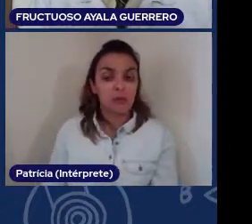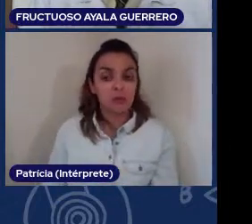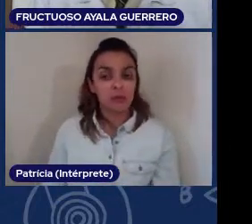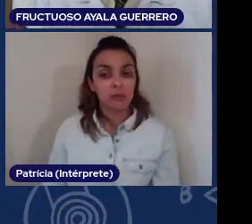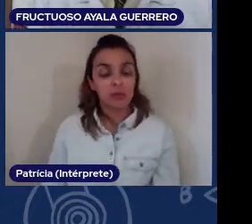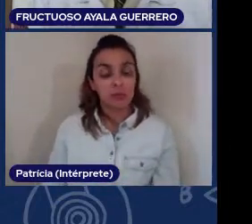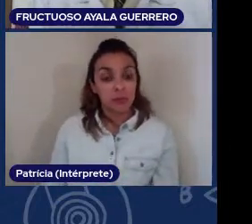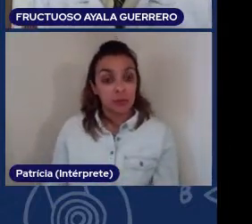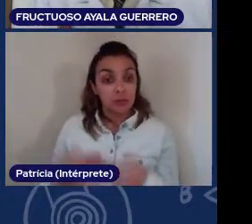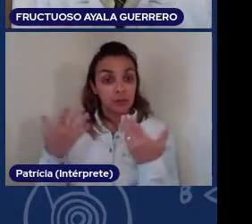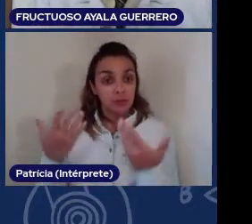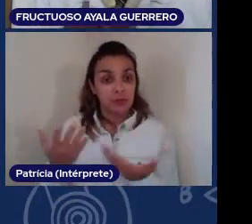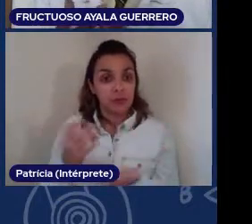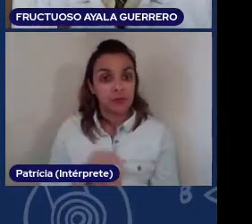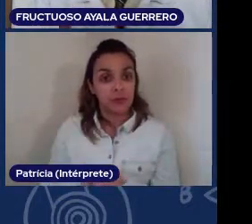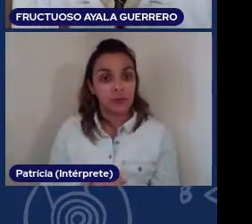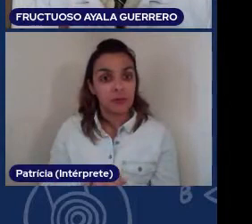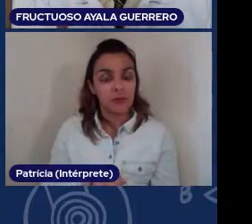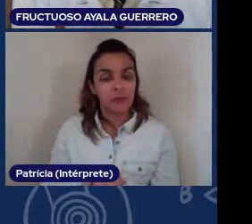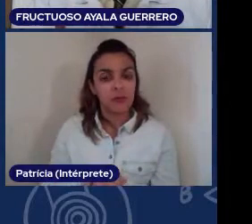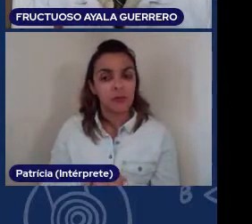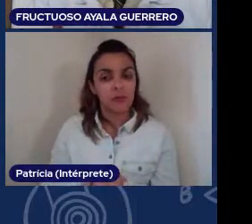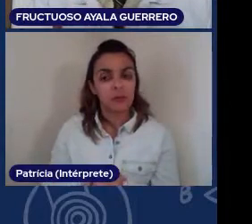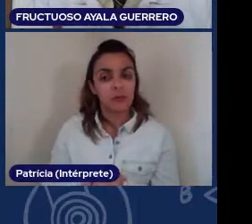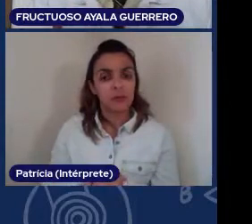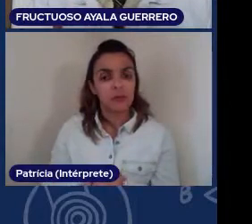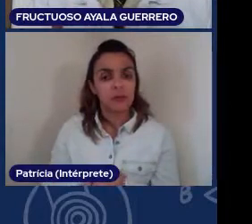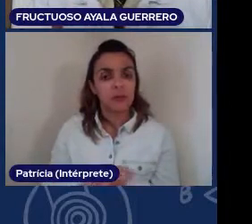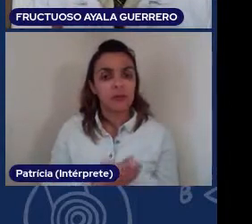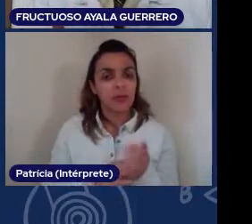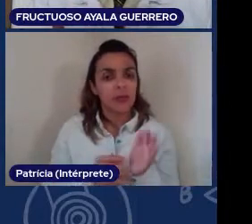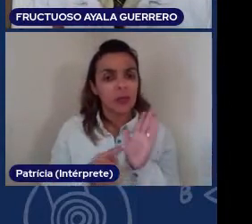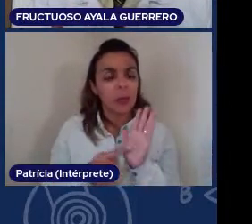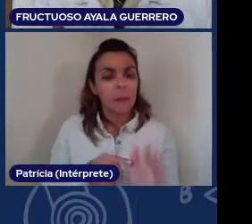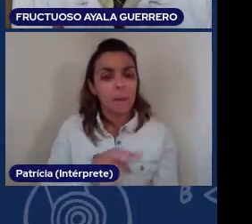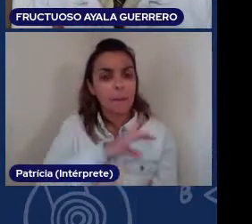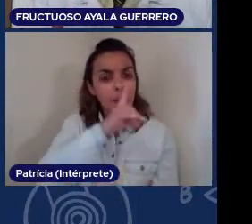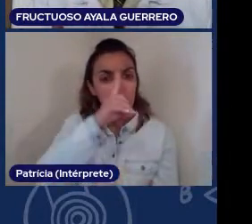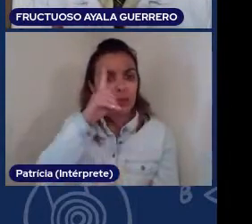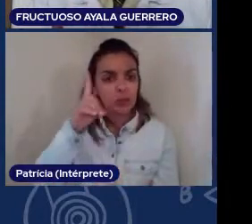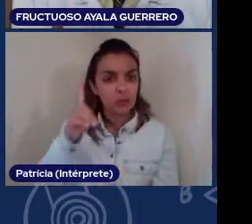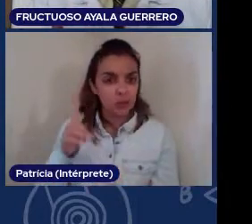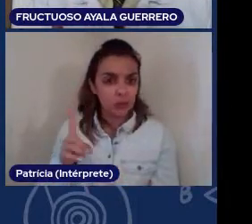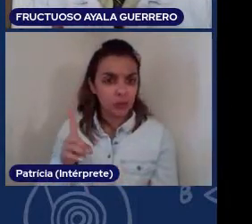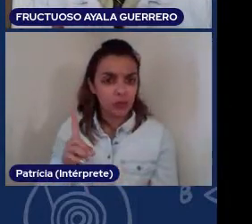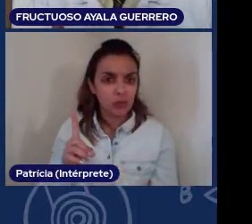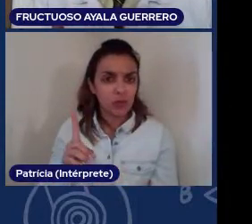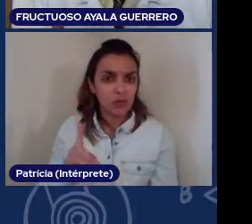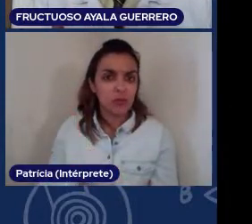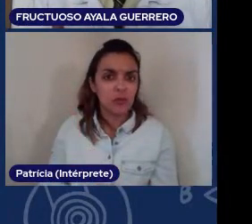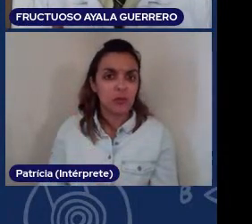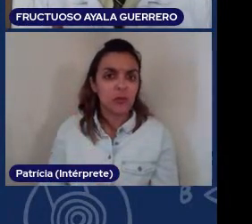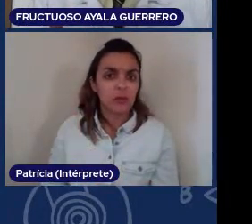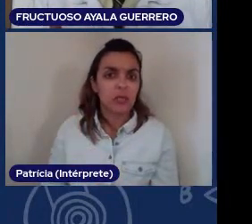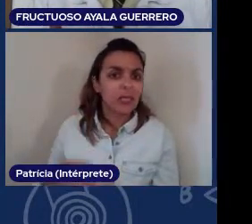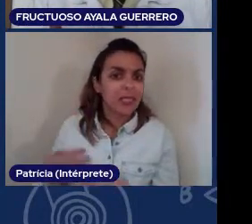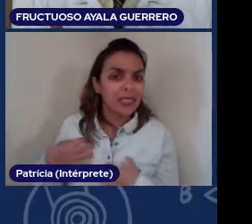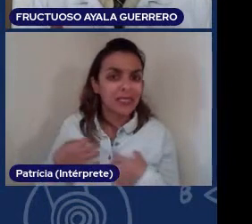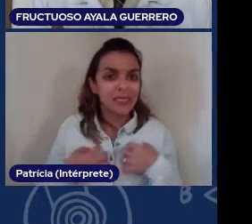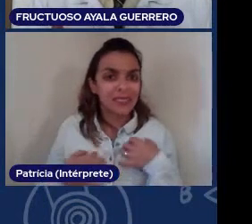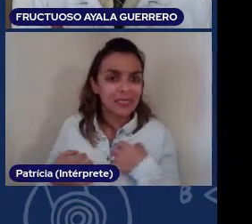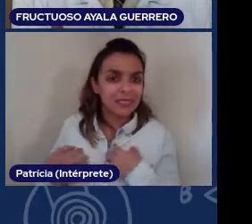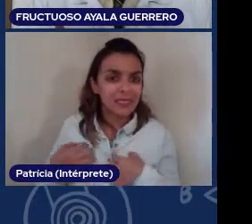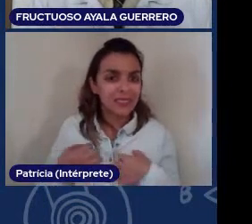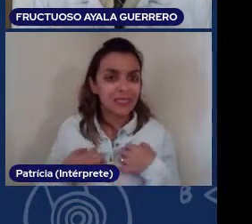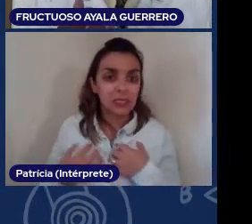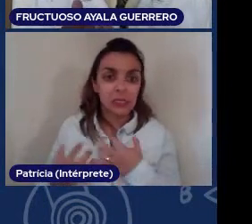Entonces esto se manifiesta durante el día en parte por la activación simpática, por la ansiedad, por la hiperactividad